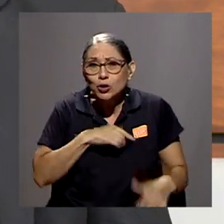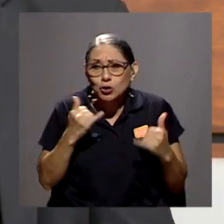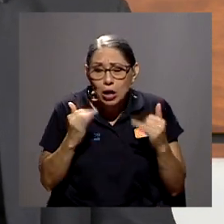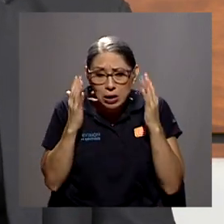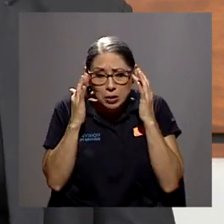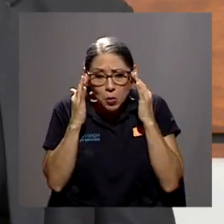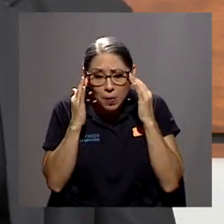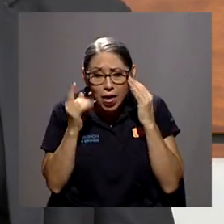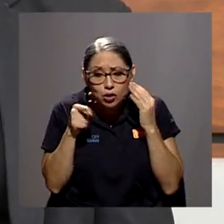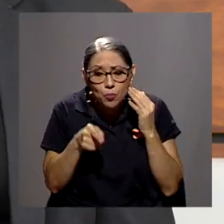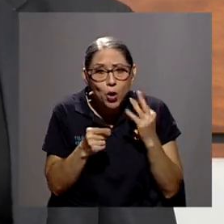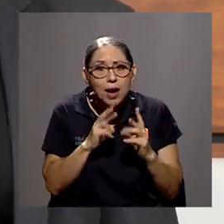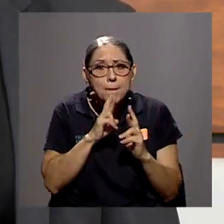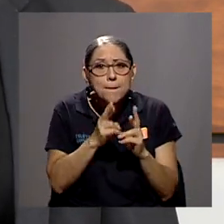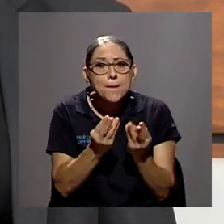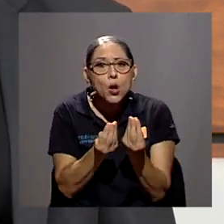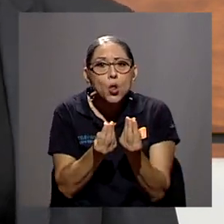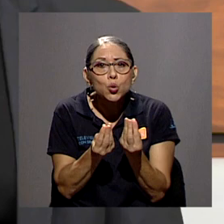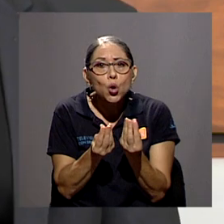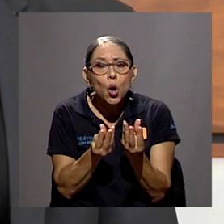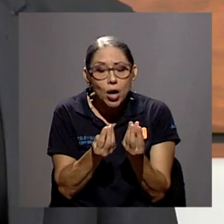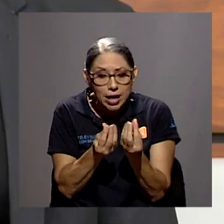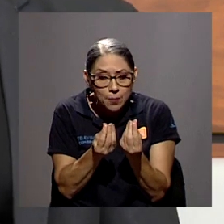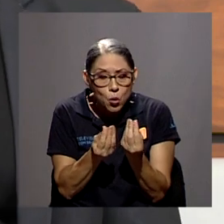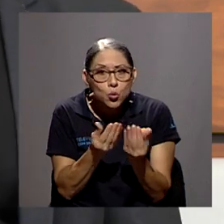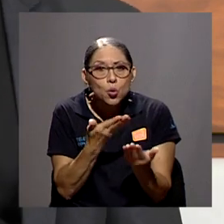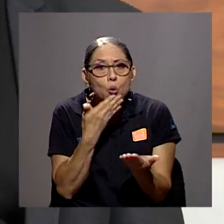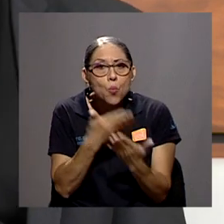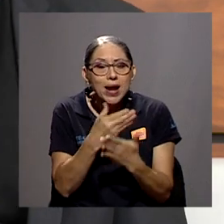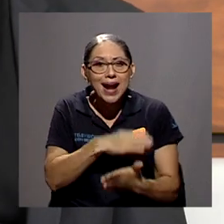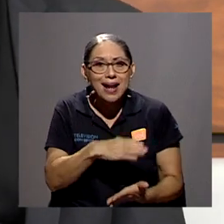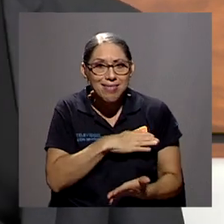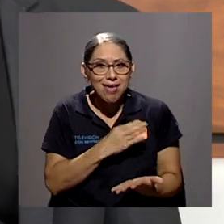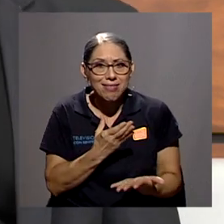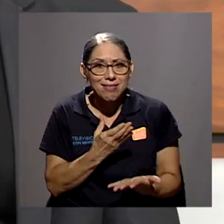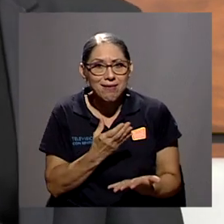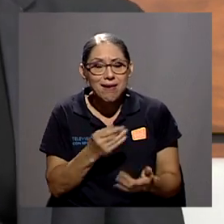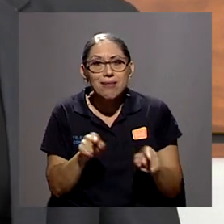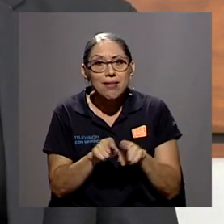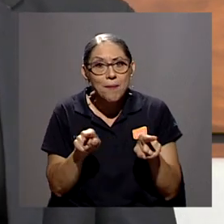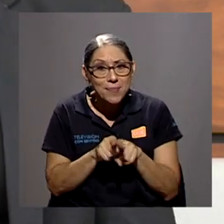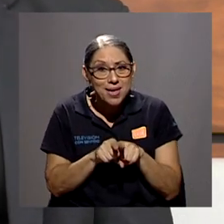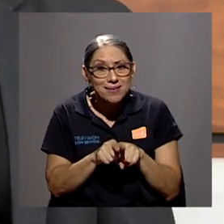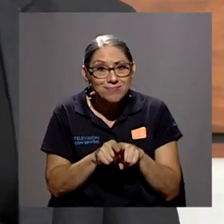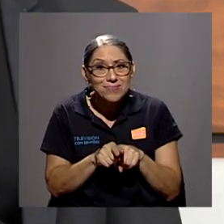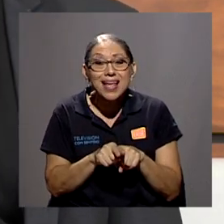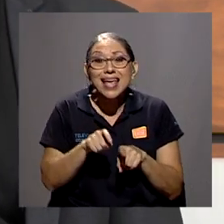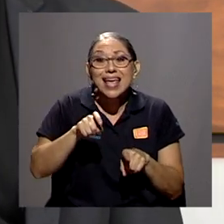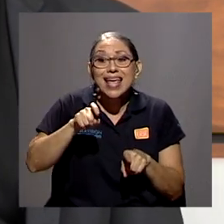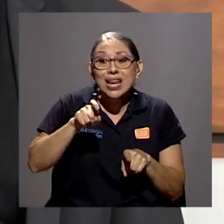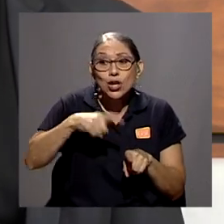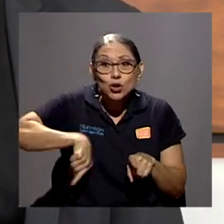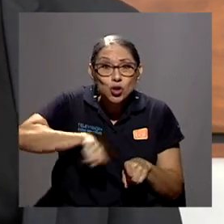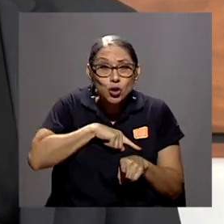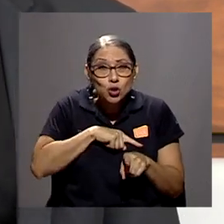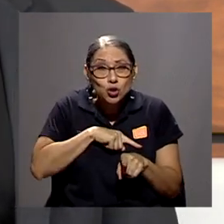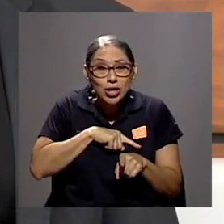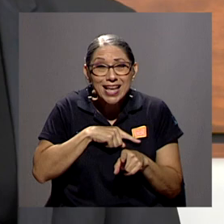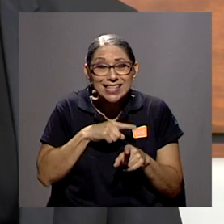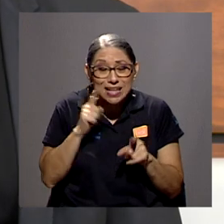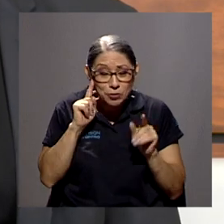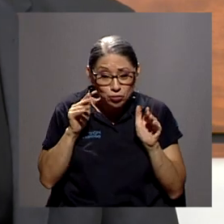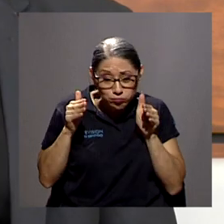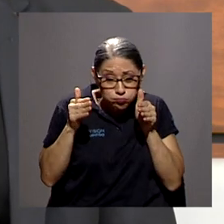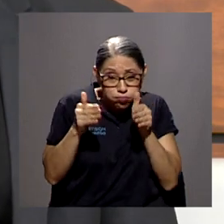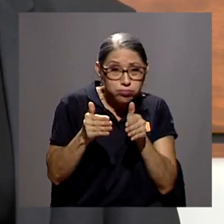producto estamos preocupados por que el producto tenga una buena calidad estamos preocupados también y ocupándonos de que las las